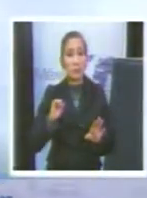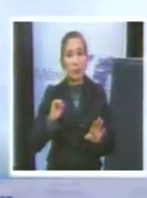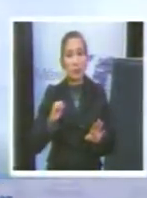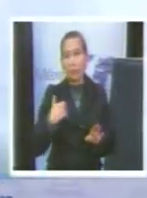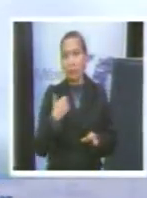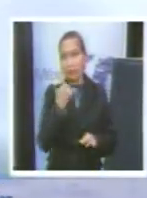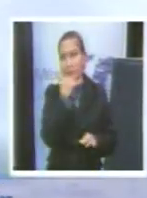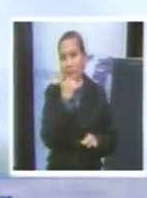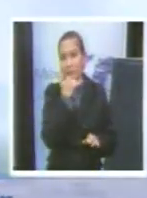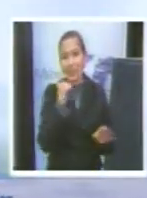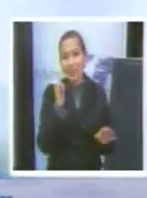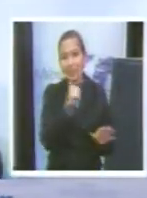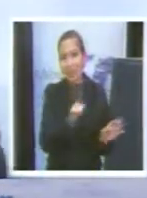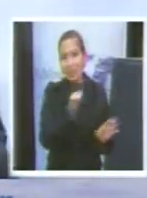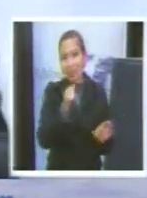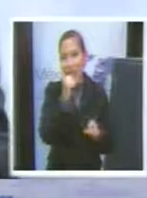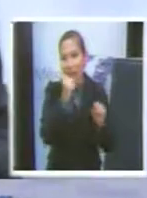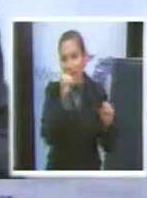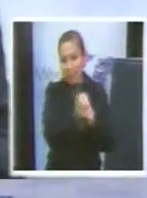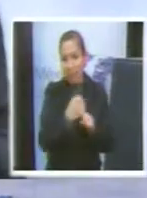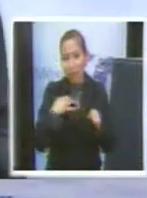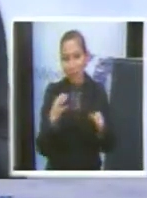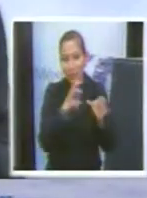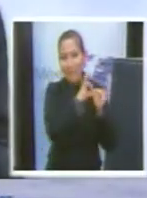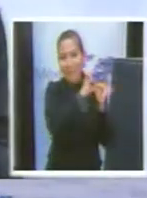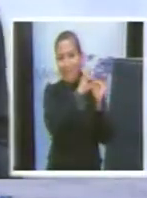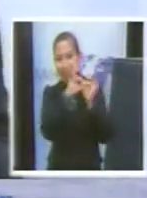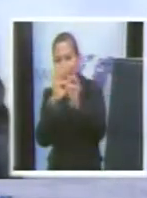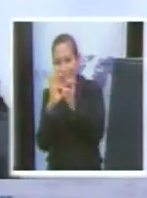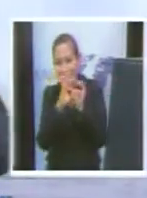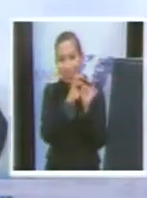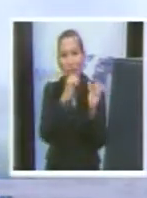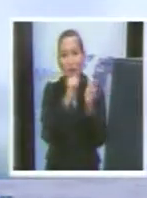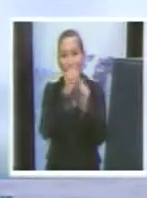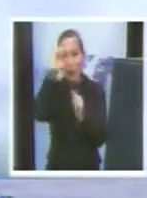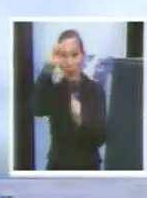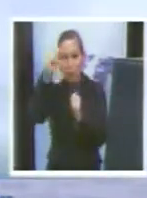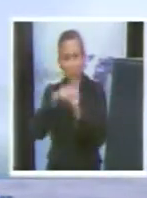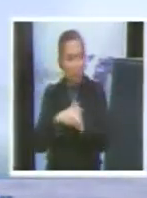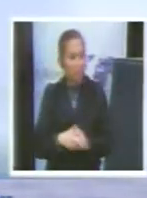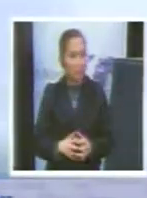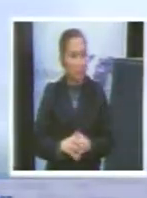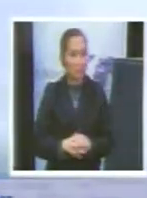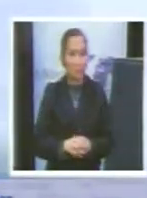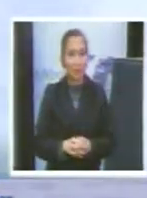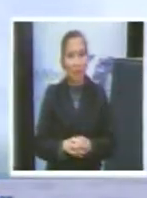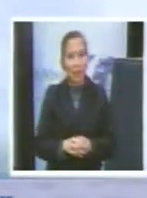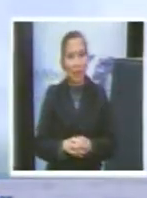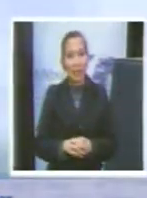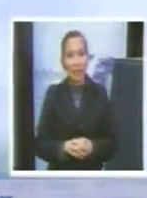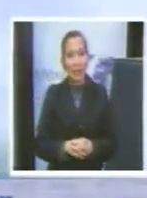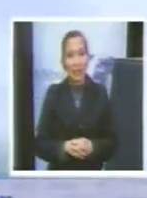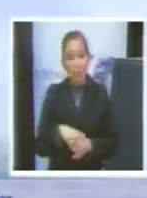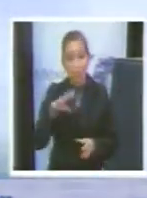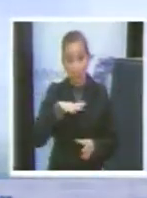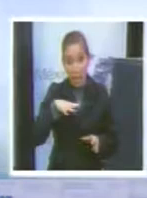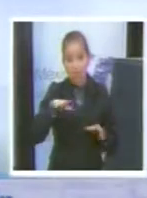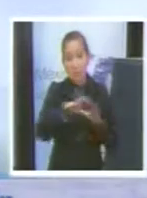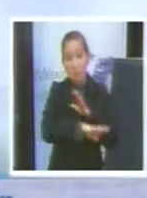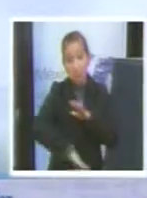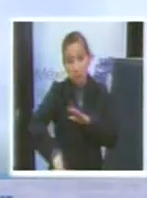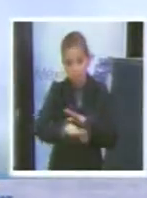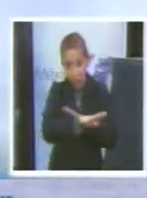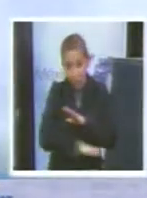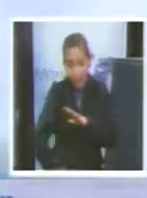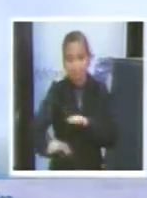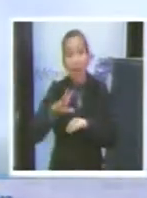600 años, de vinculación con Europa. Está en nuestra raíz,